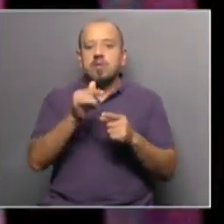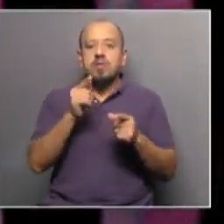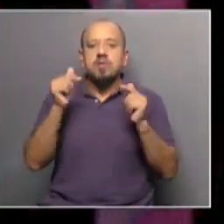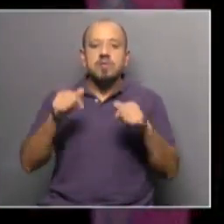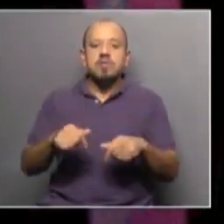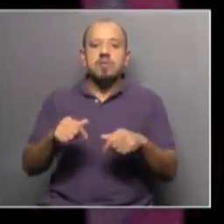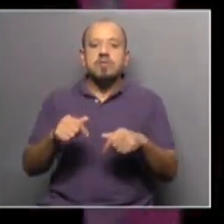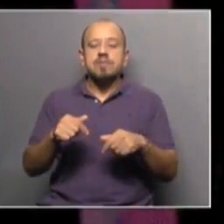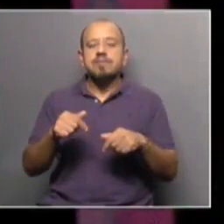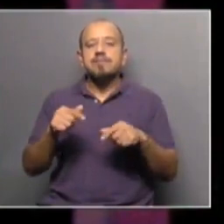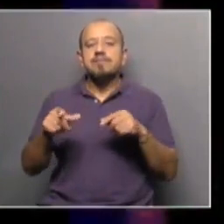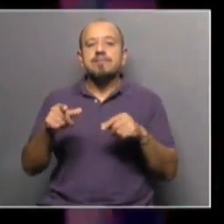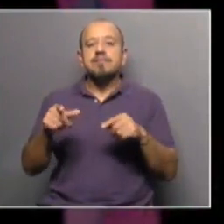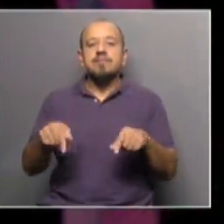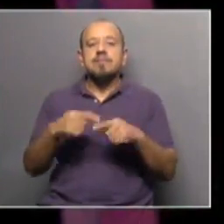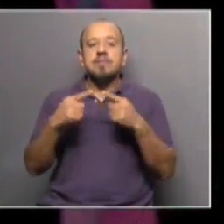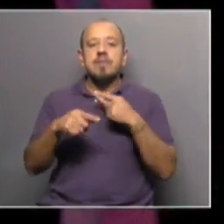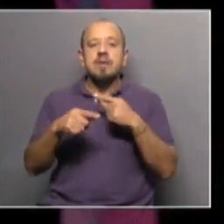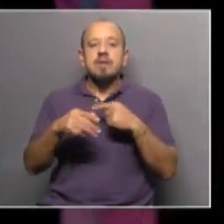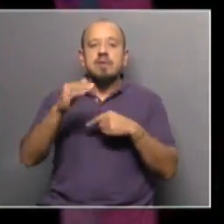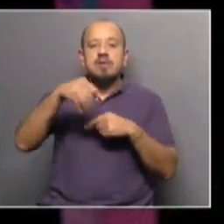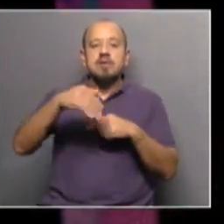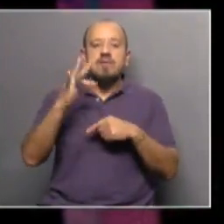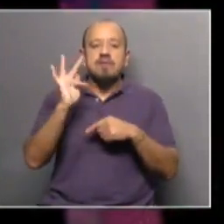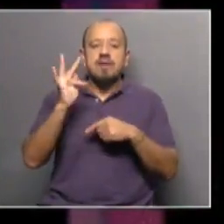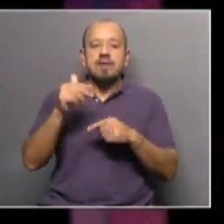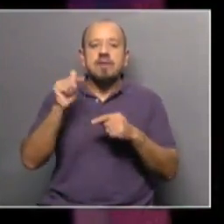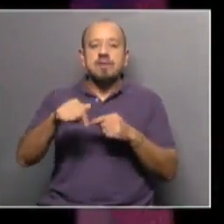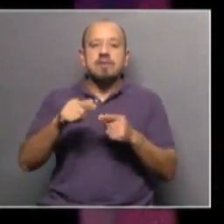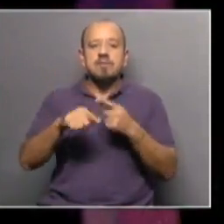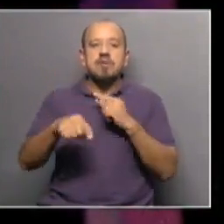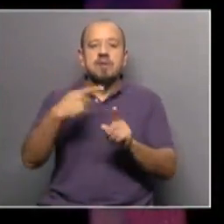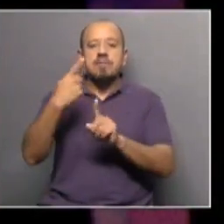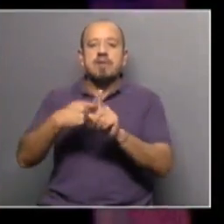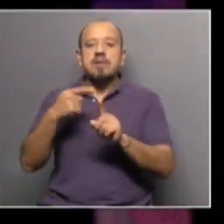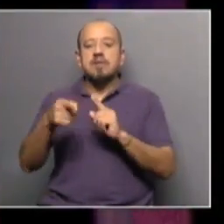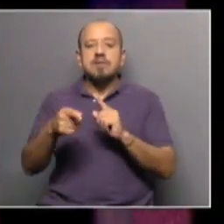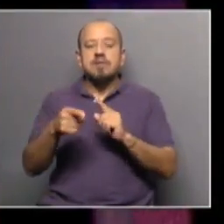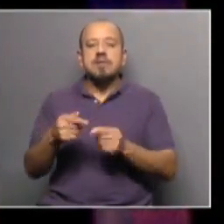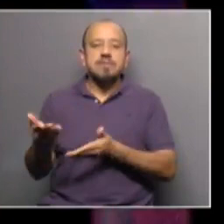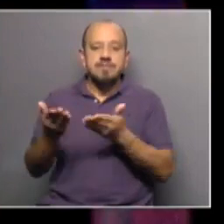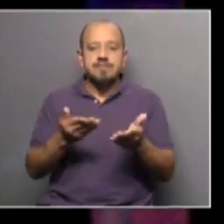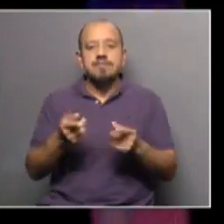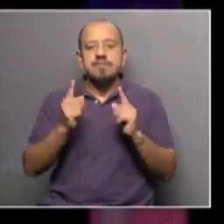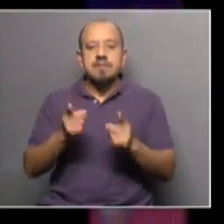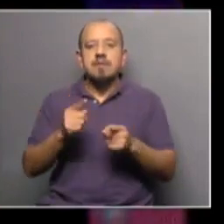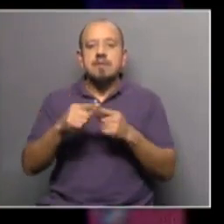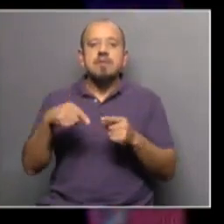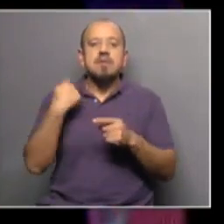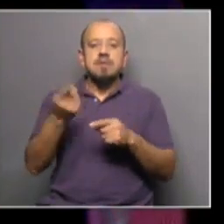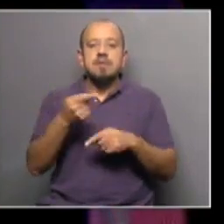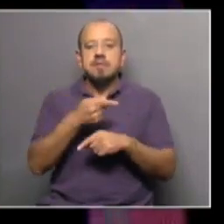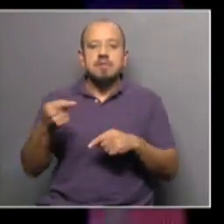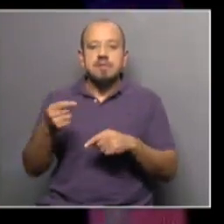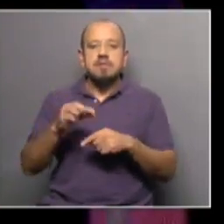hoy se suma nuestro compañero Marcelo Fernández. Va a estar él por este mes y también vamos a recibir, seguramente mañana o la semana que viene,